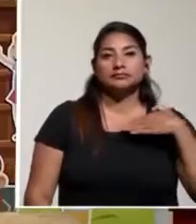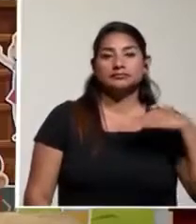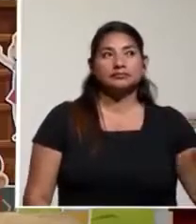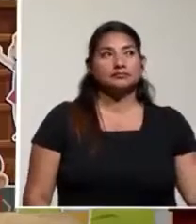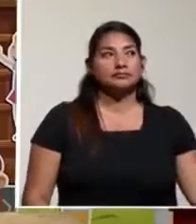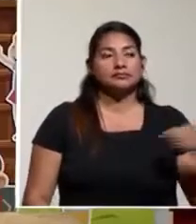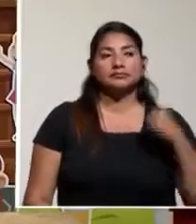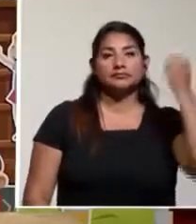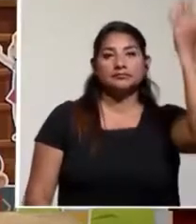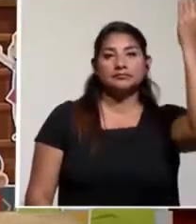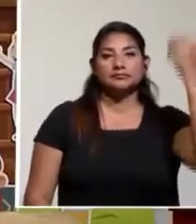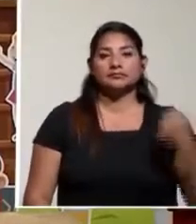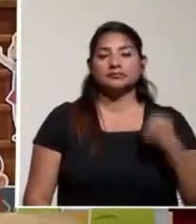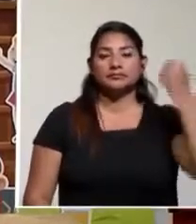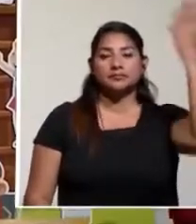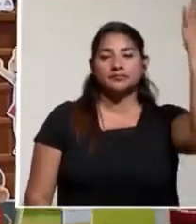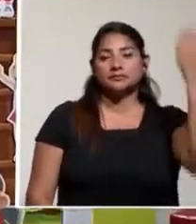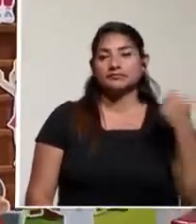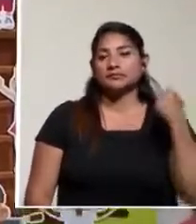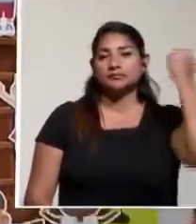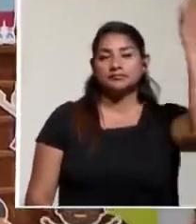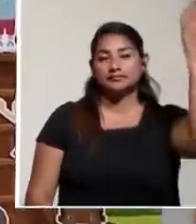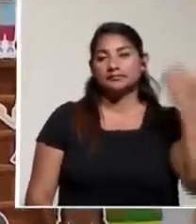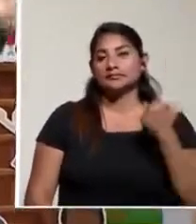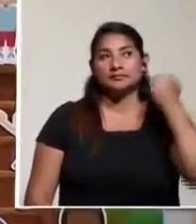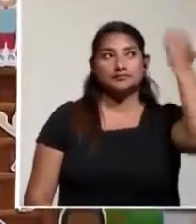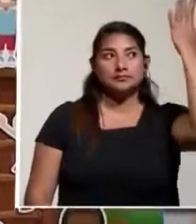Y arriba.